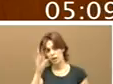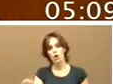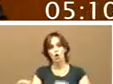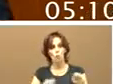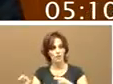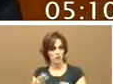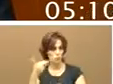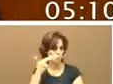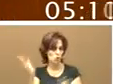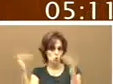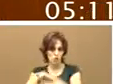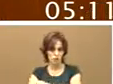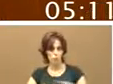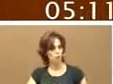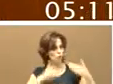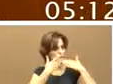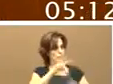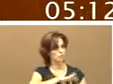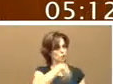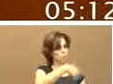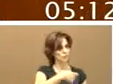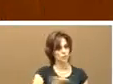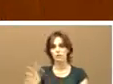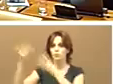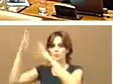muchas gracias señor presidente muchas